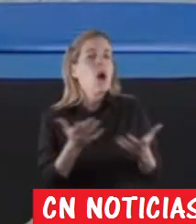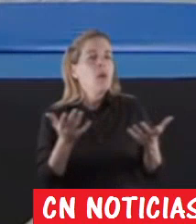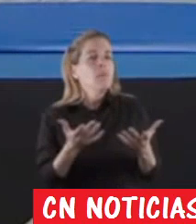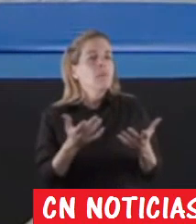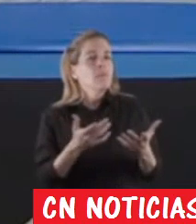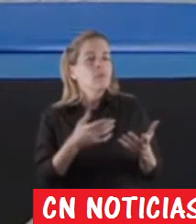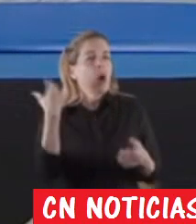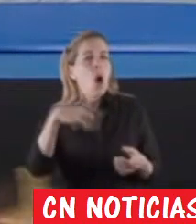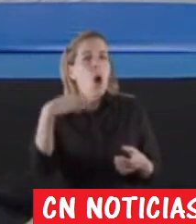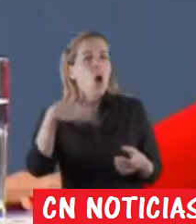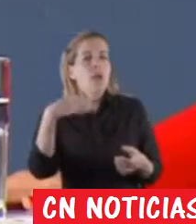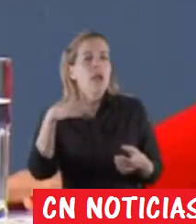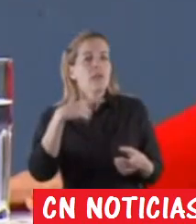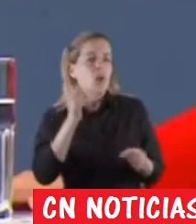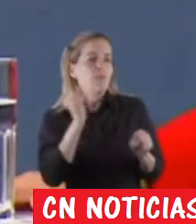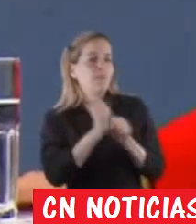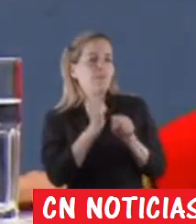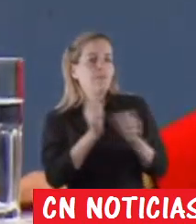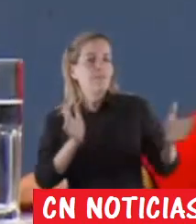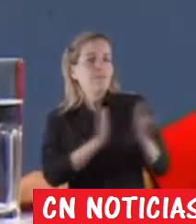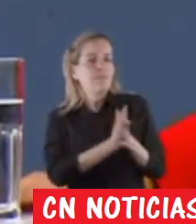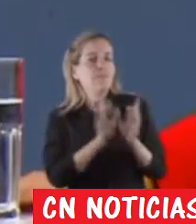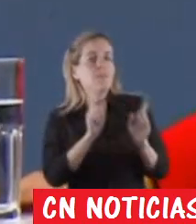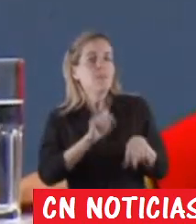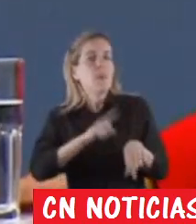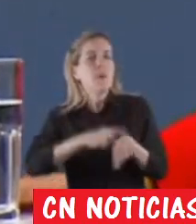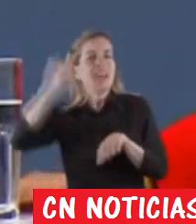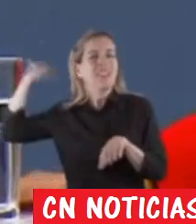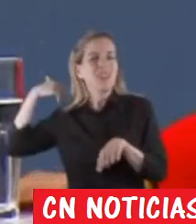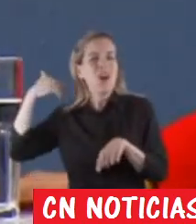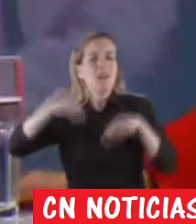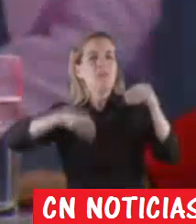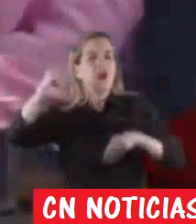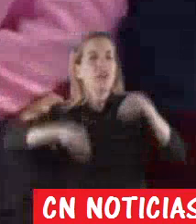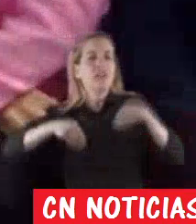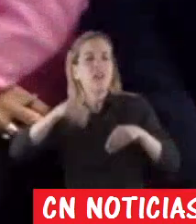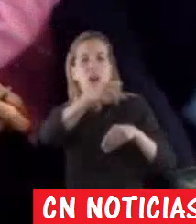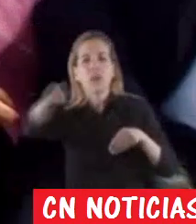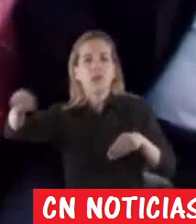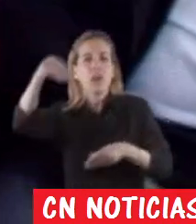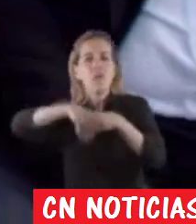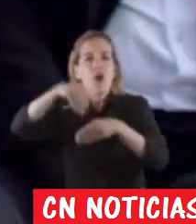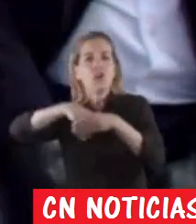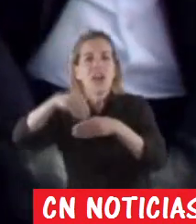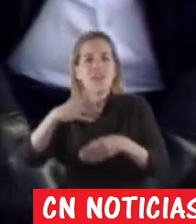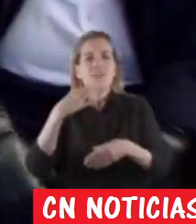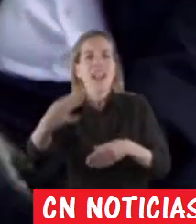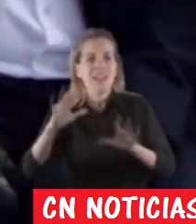deuda que tenemos con nuestro frente, con nuestros votantes y con cada argentino y cada argentina. Y por eso hoy estamos